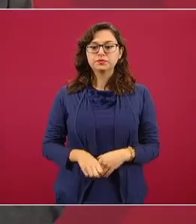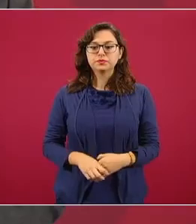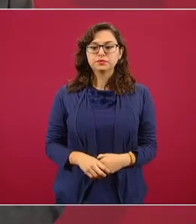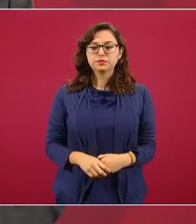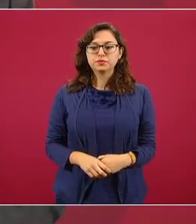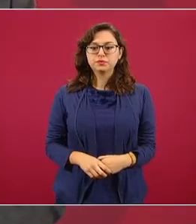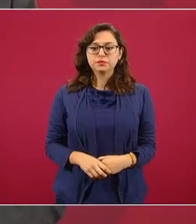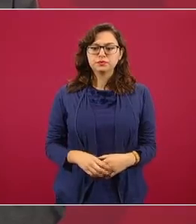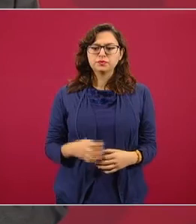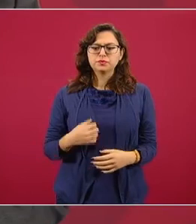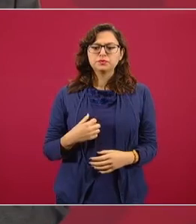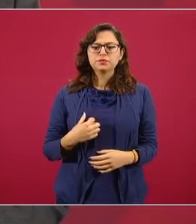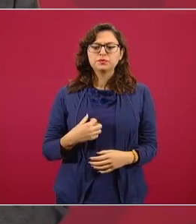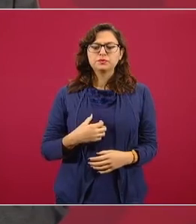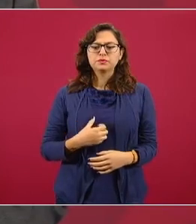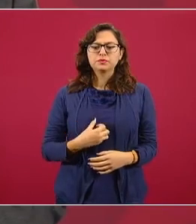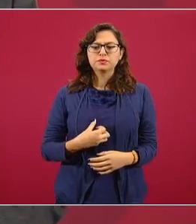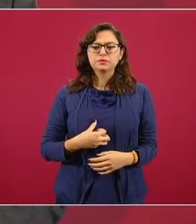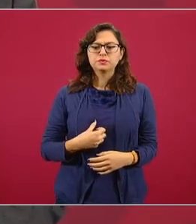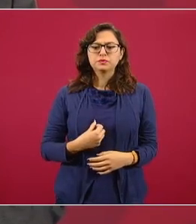Entonces, es para bien,